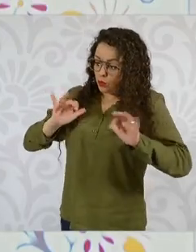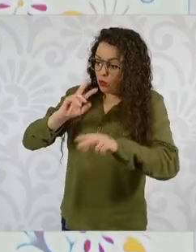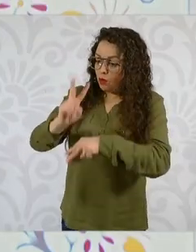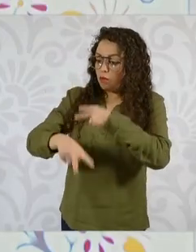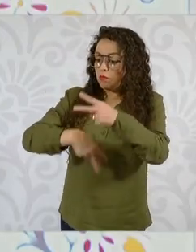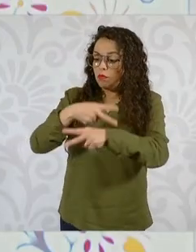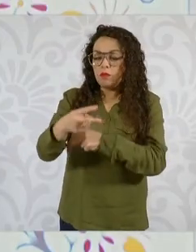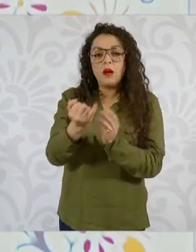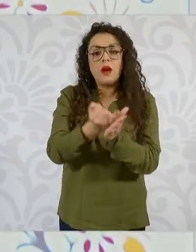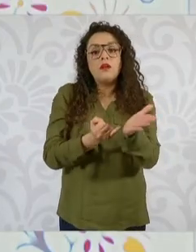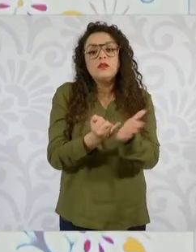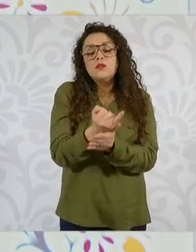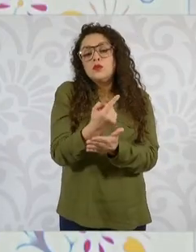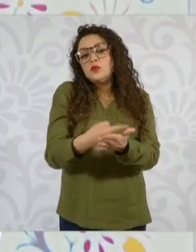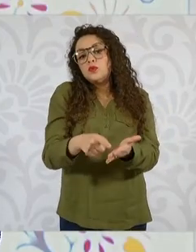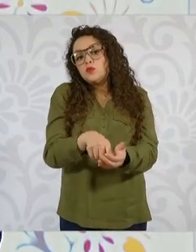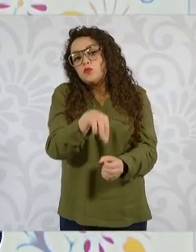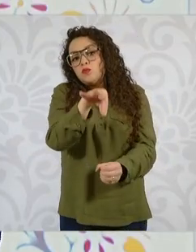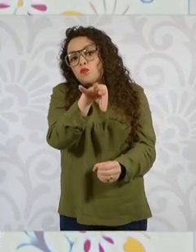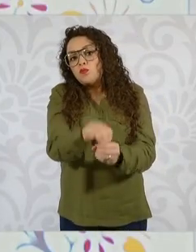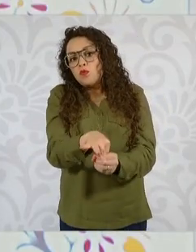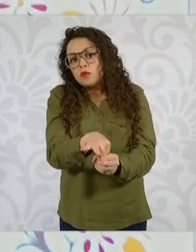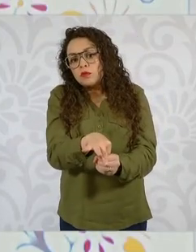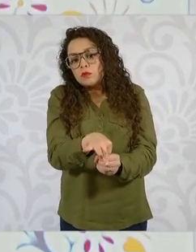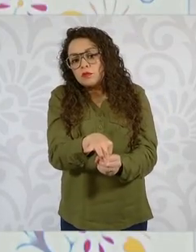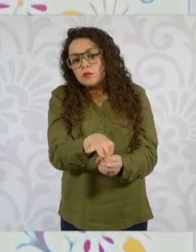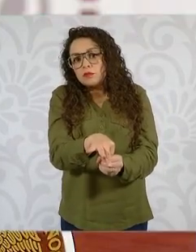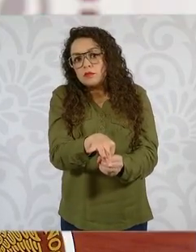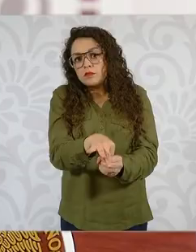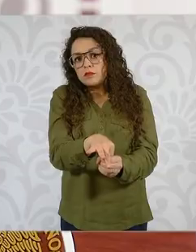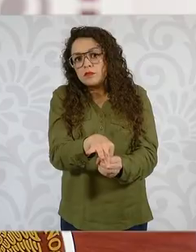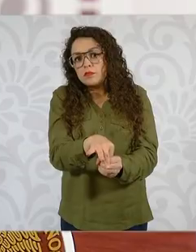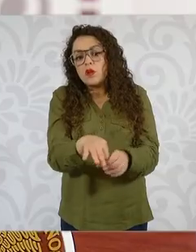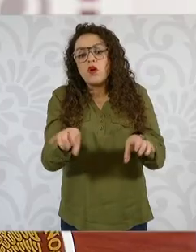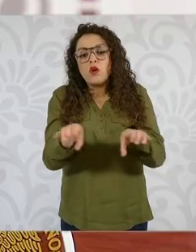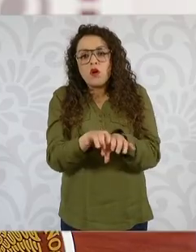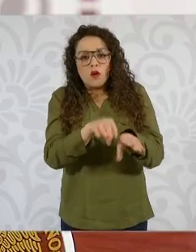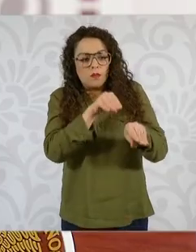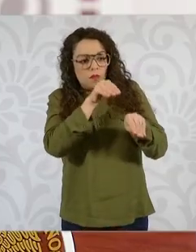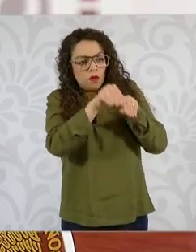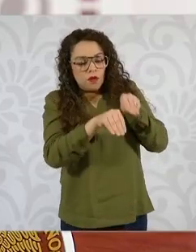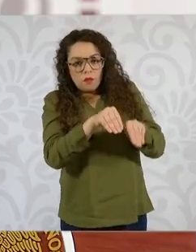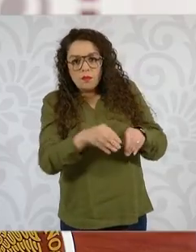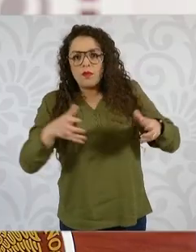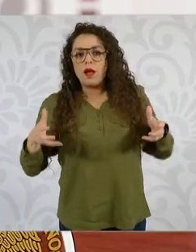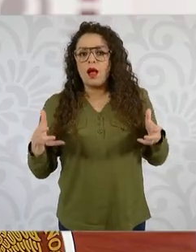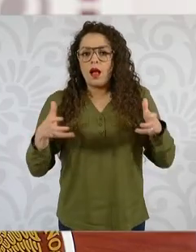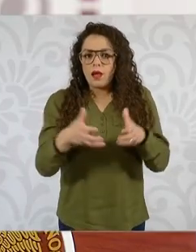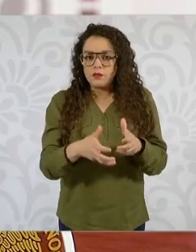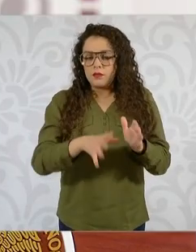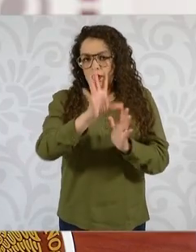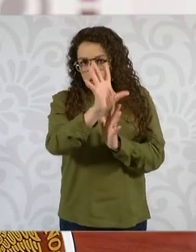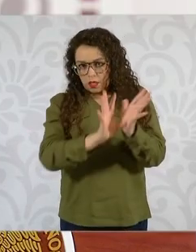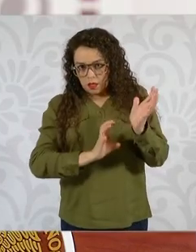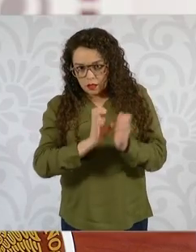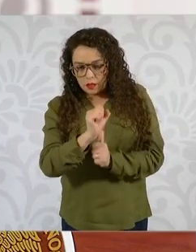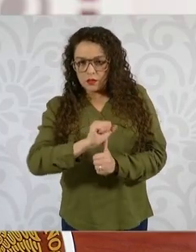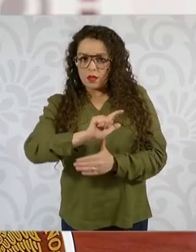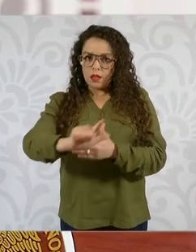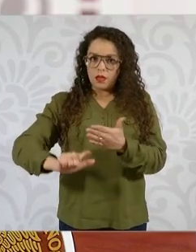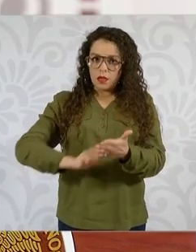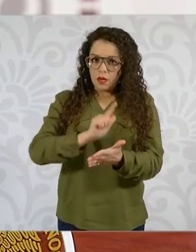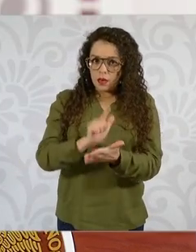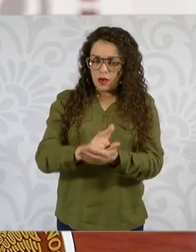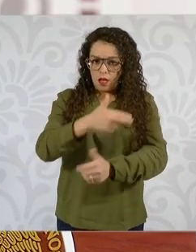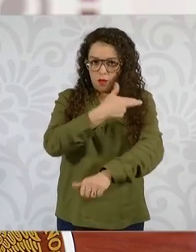composición del poder legislativo y la constitución y la ley de procedimientos